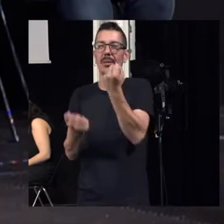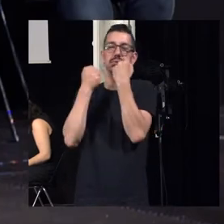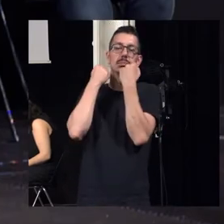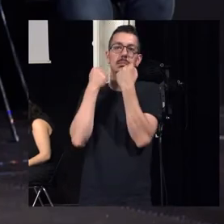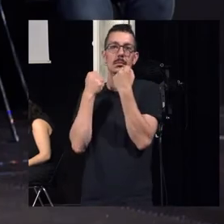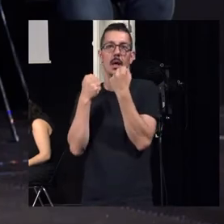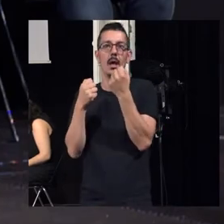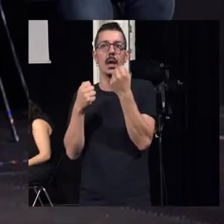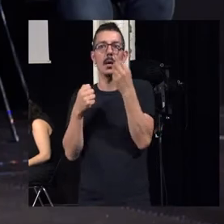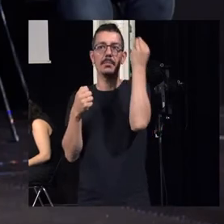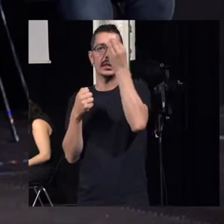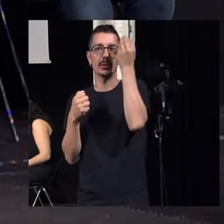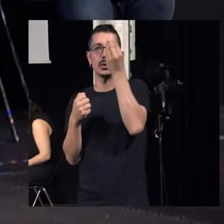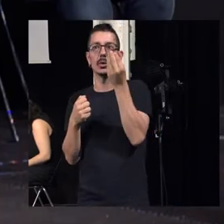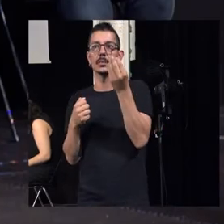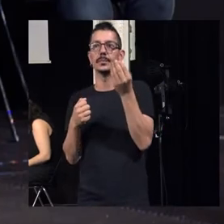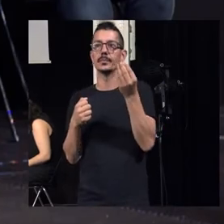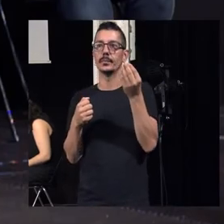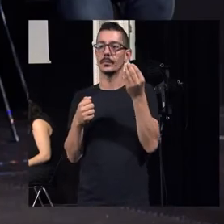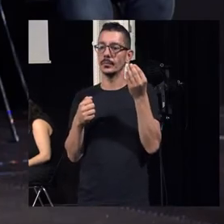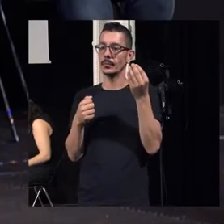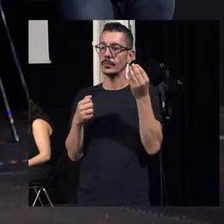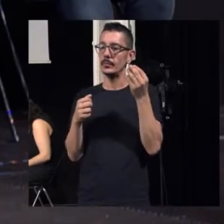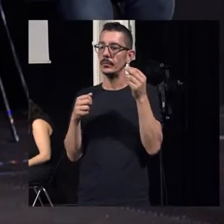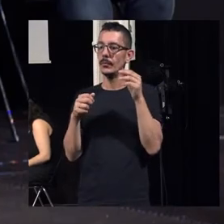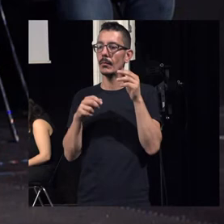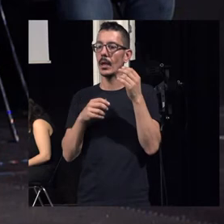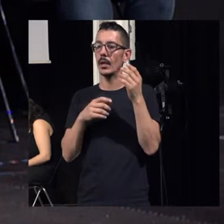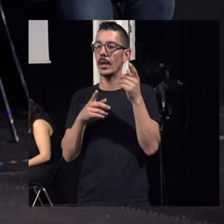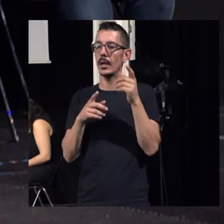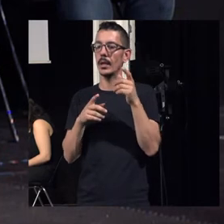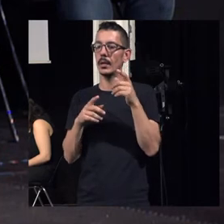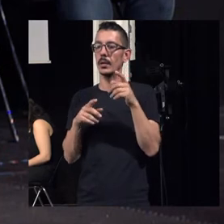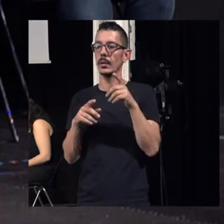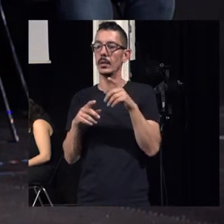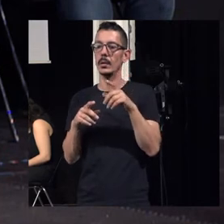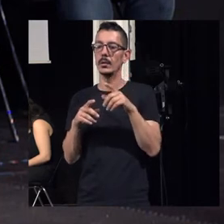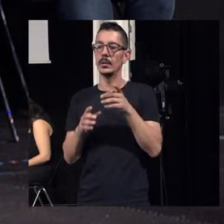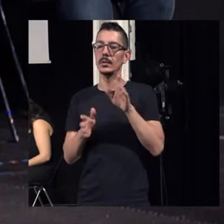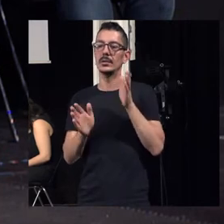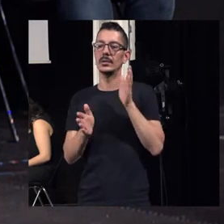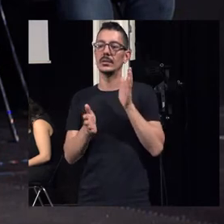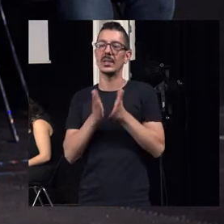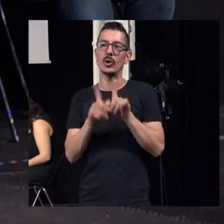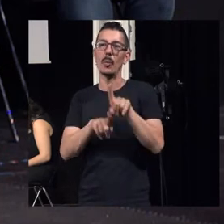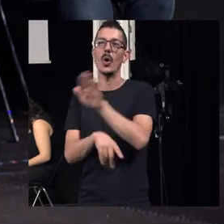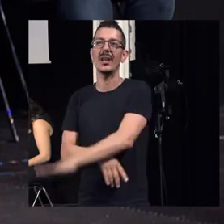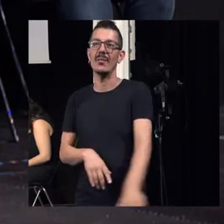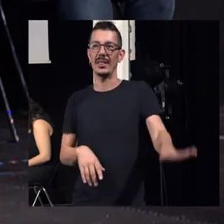población simplemente porque no nos gusta su trabajo, porque no nos gusta la manera que tienen de ganarse la vida,